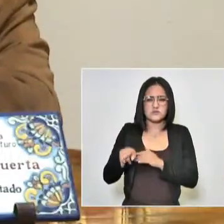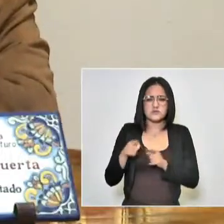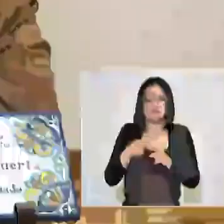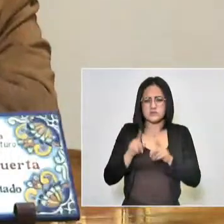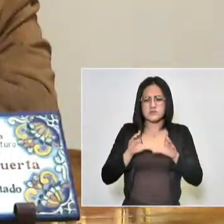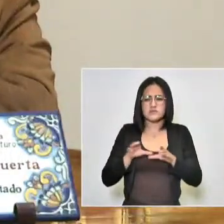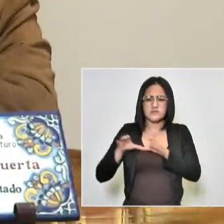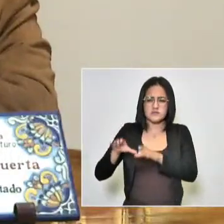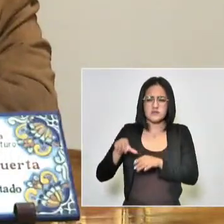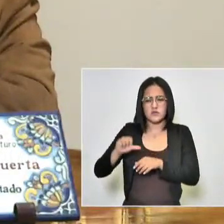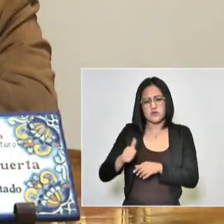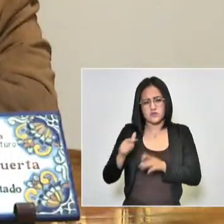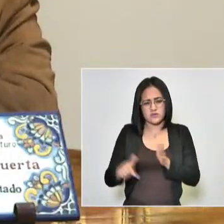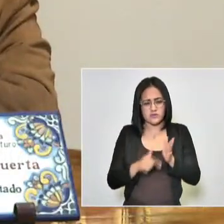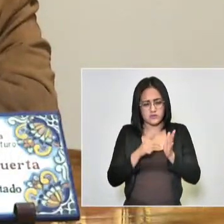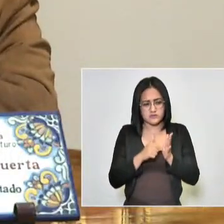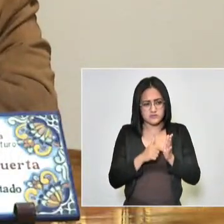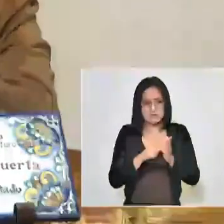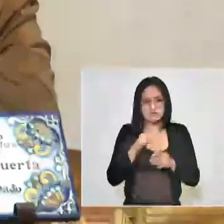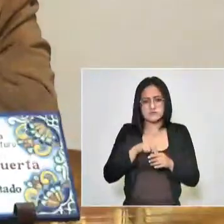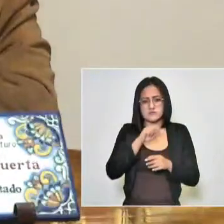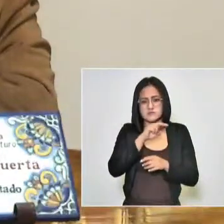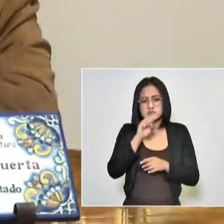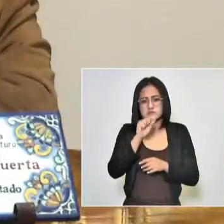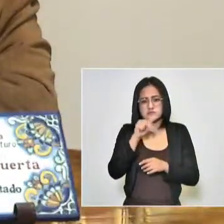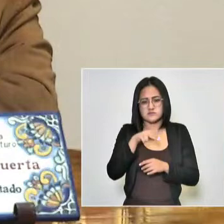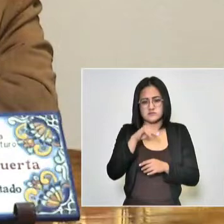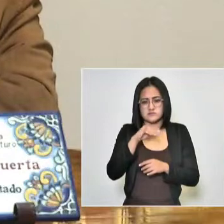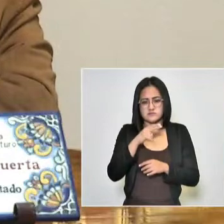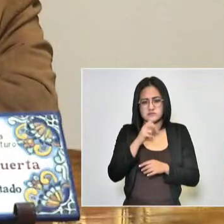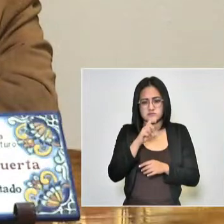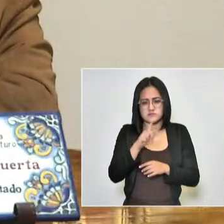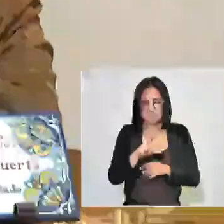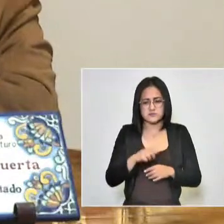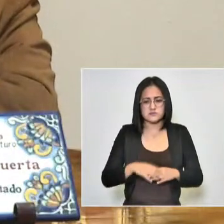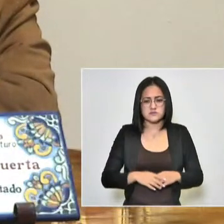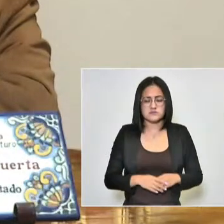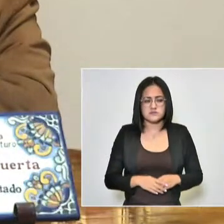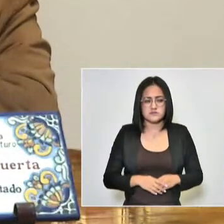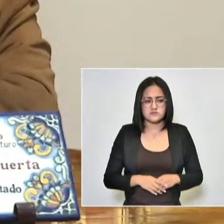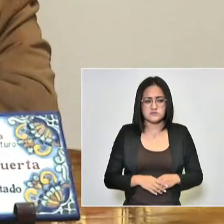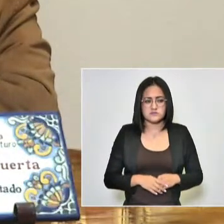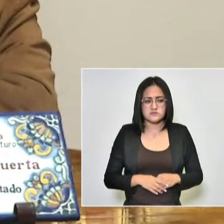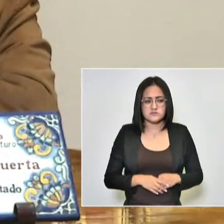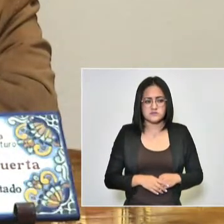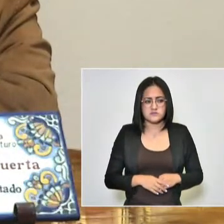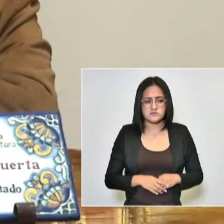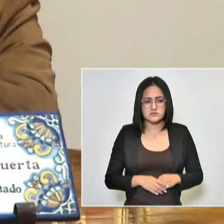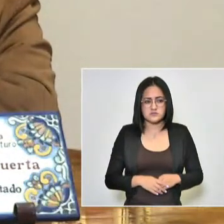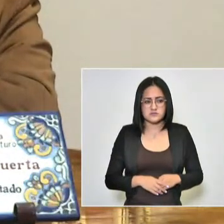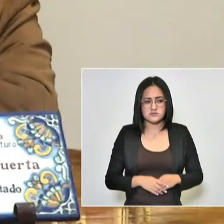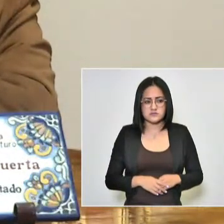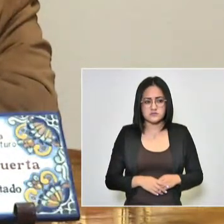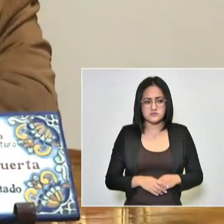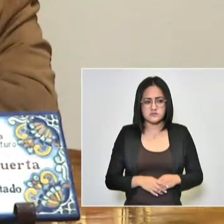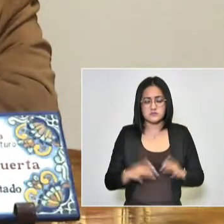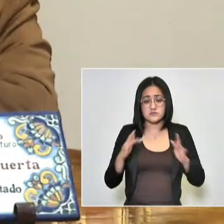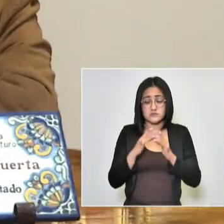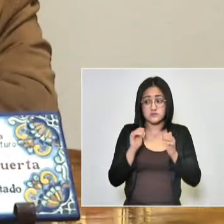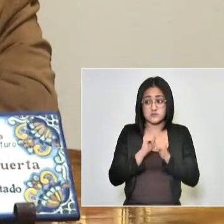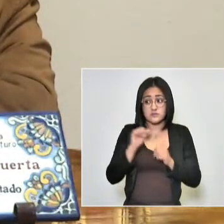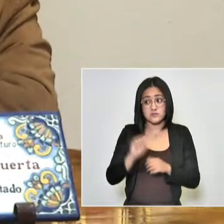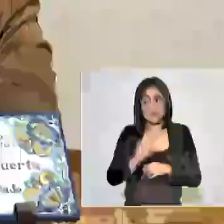diferente de San Miguel. O sea, tiene entradas, salidas diferentes, no hay ningún contacto con